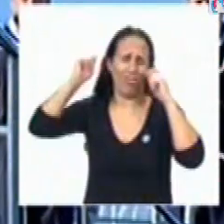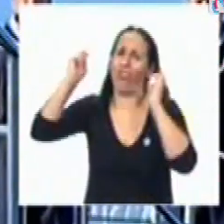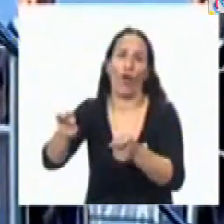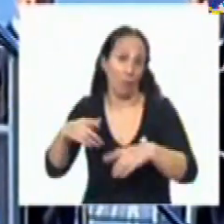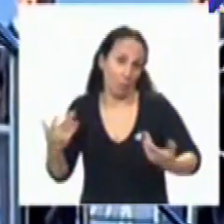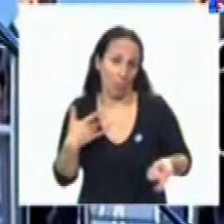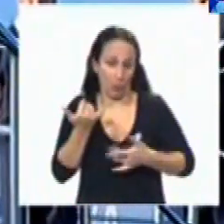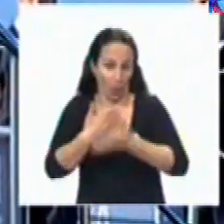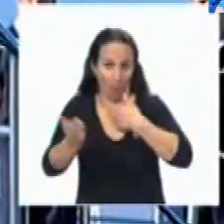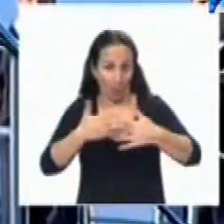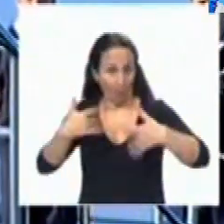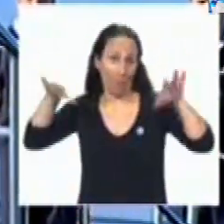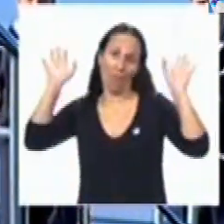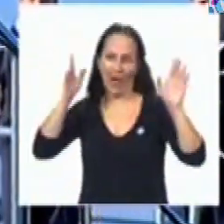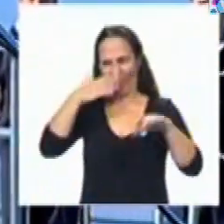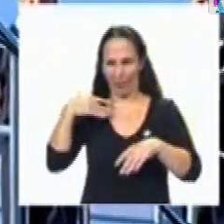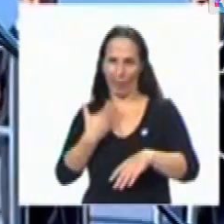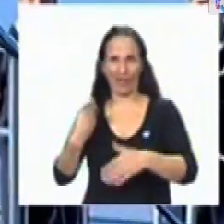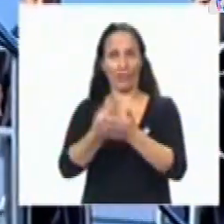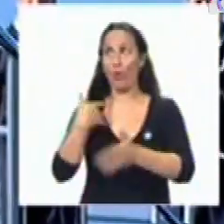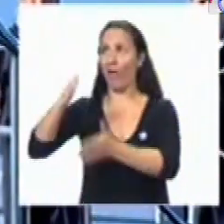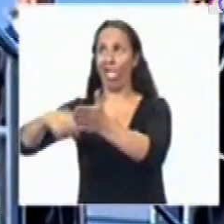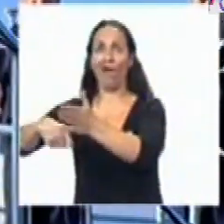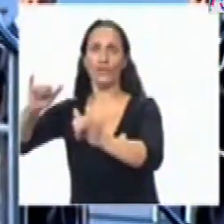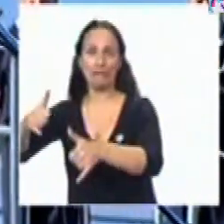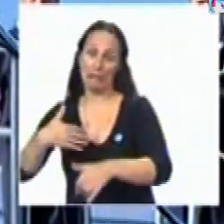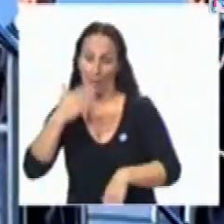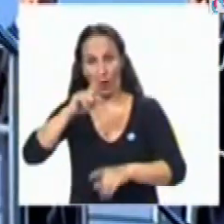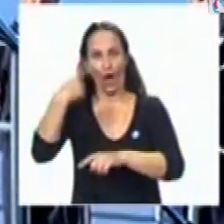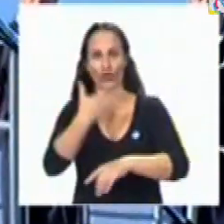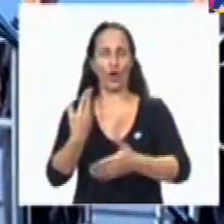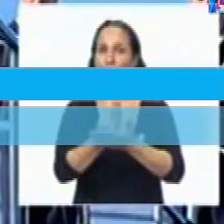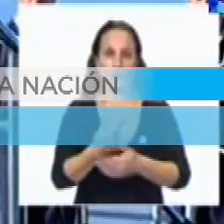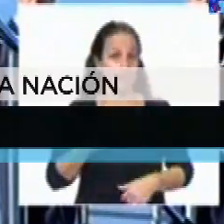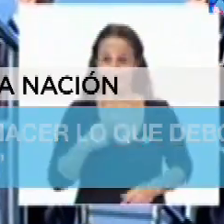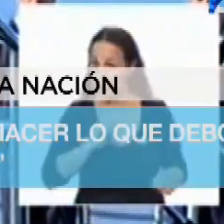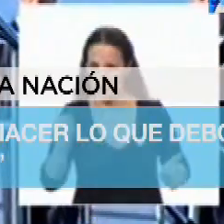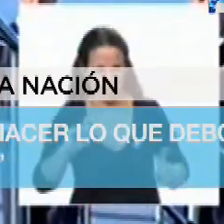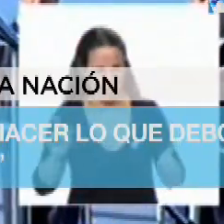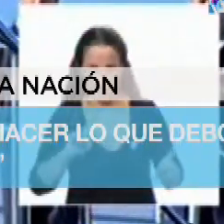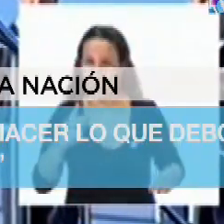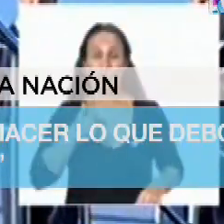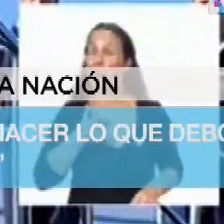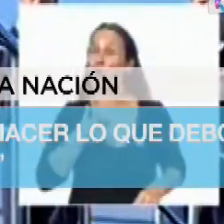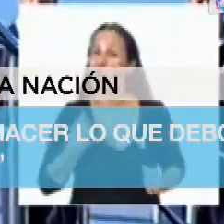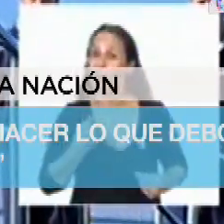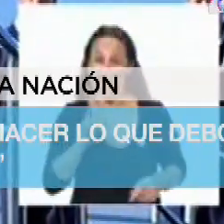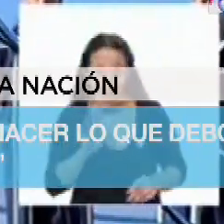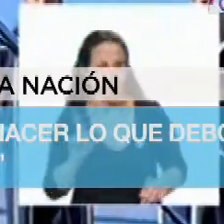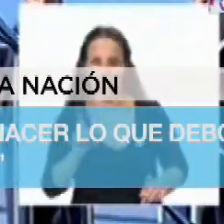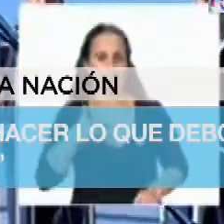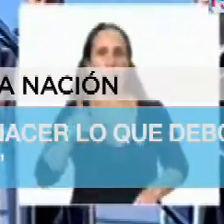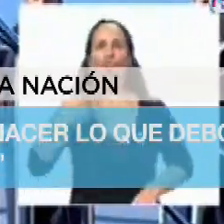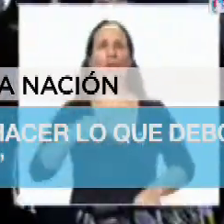cargo. No cuenten conmigo para hacer cualquier cosa, sí para hacer lo que debo, sí para hacer lo que